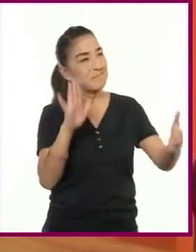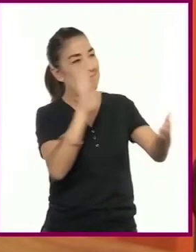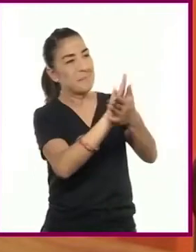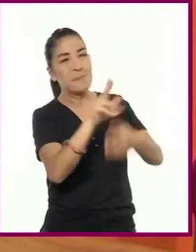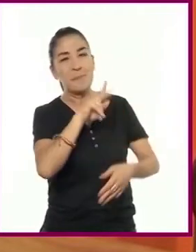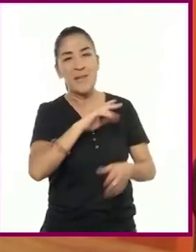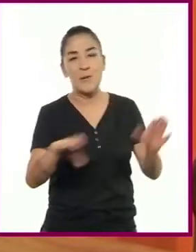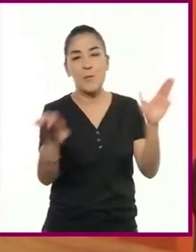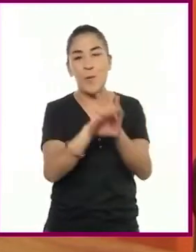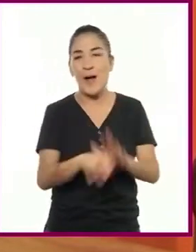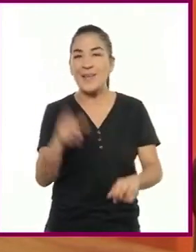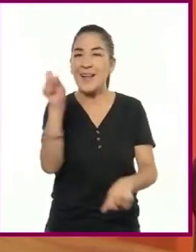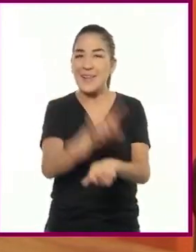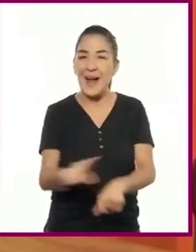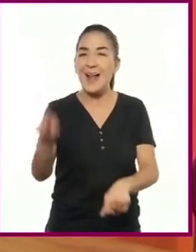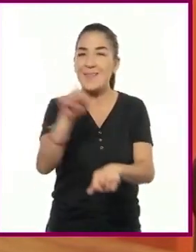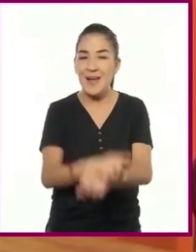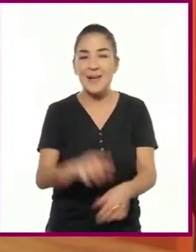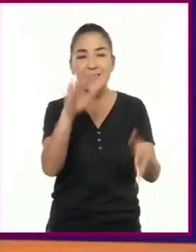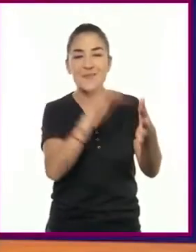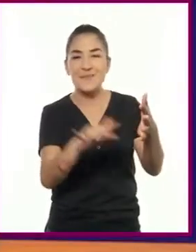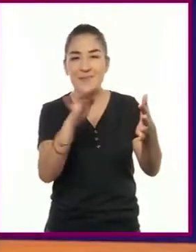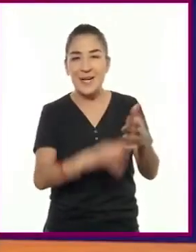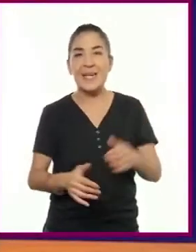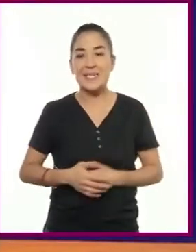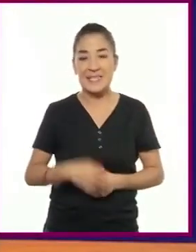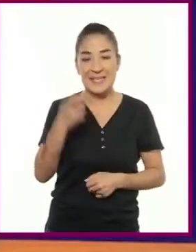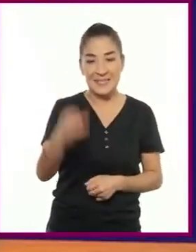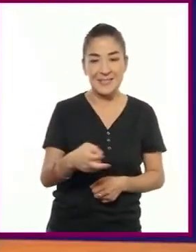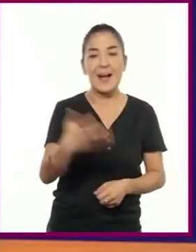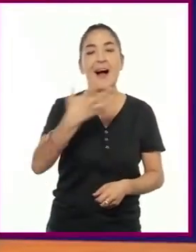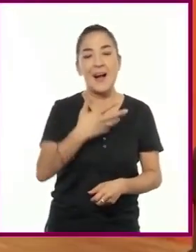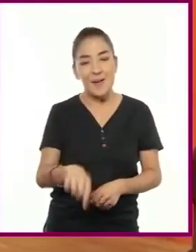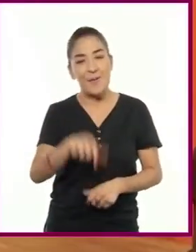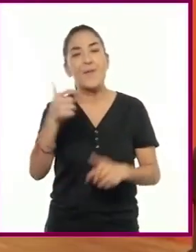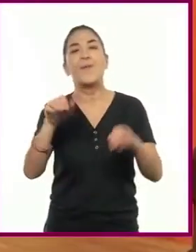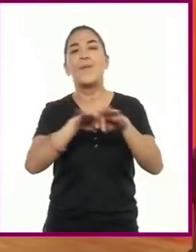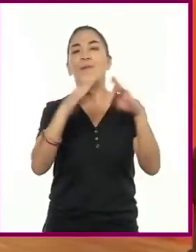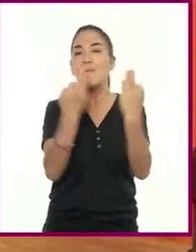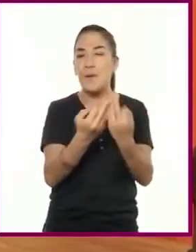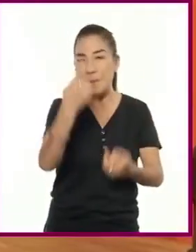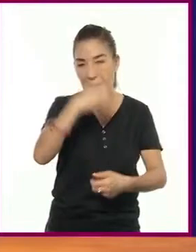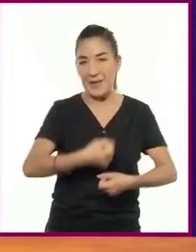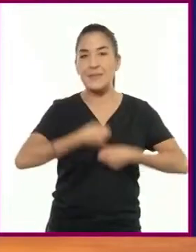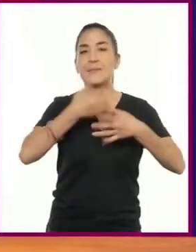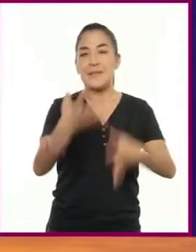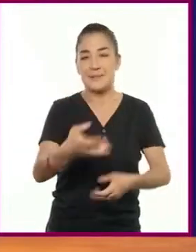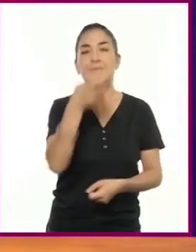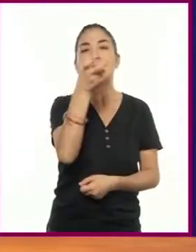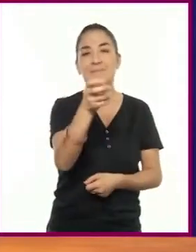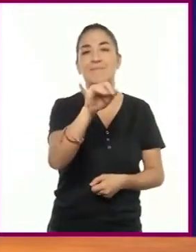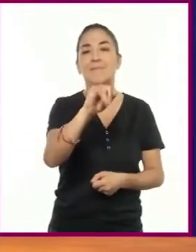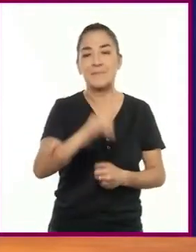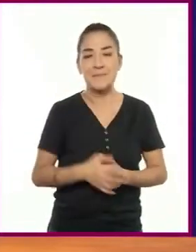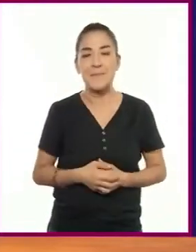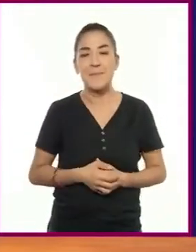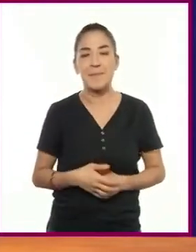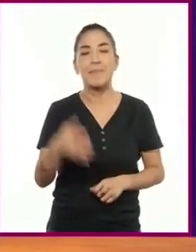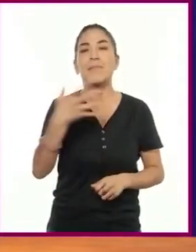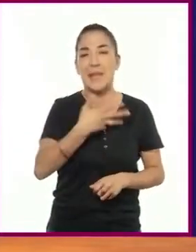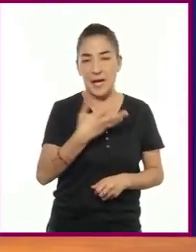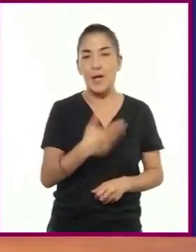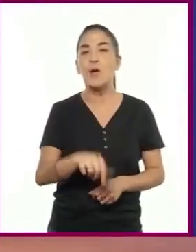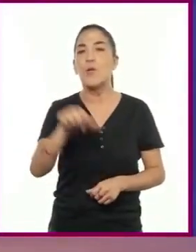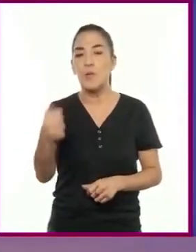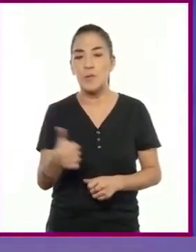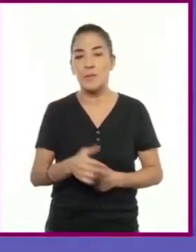cuarto y leerlo todos los días. Me parece, maestra, que hay otra forma más de expresión. Exacto. Hay una más y